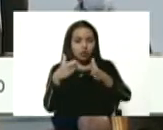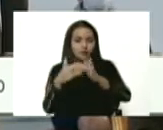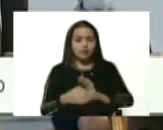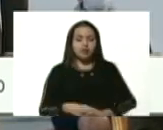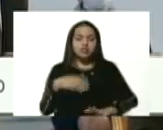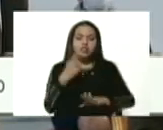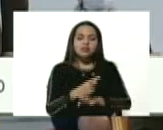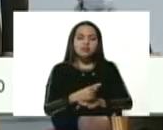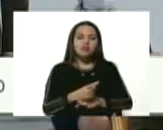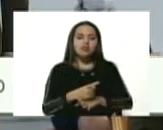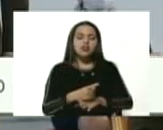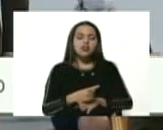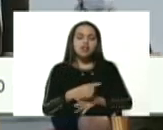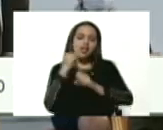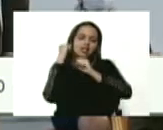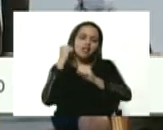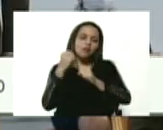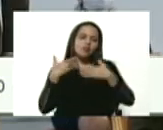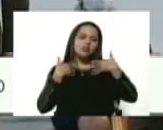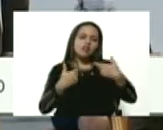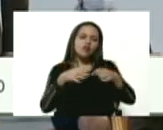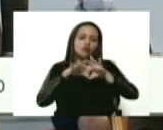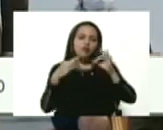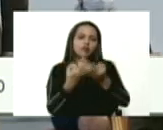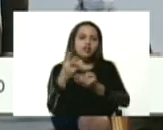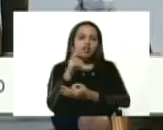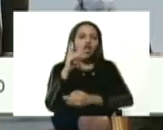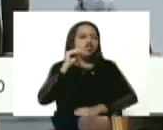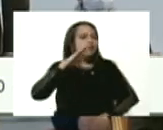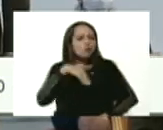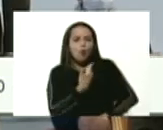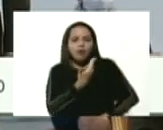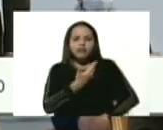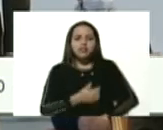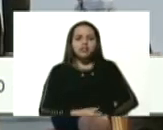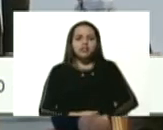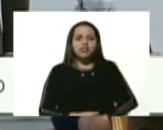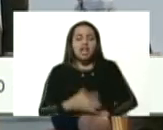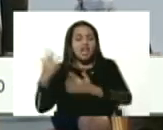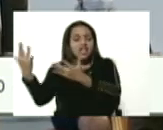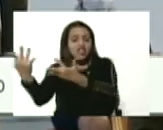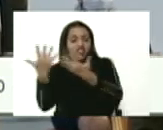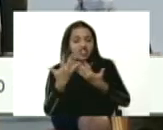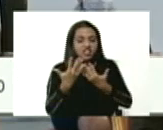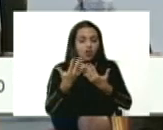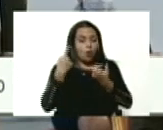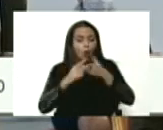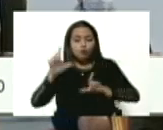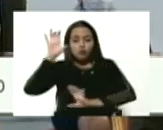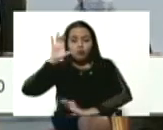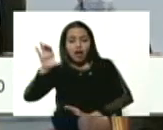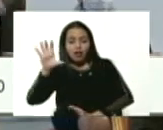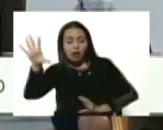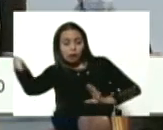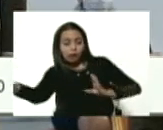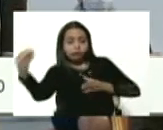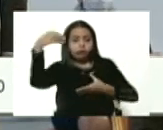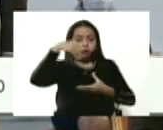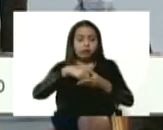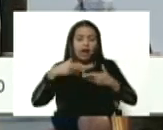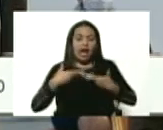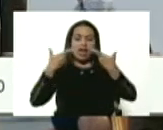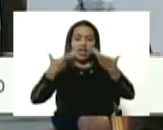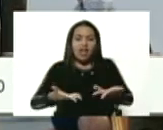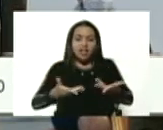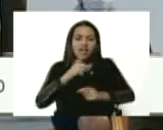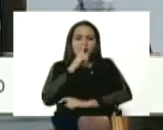venezolana. No puede ser que vengan del exterior a echarle una broma